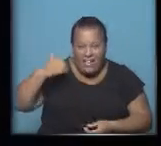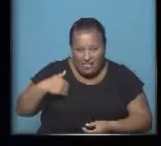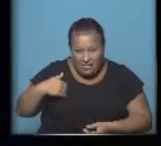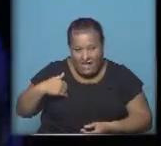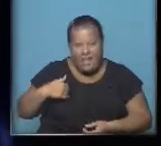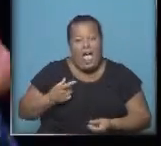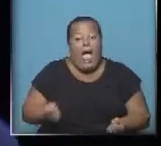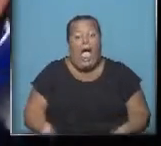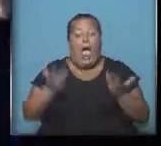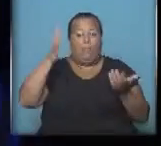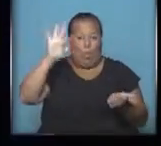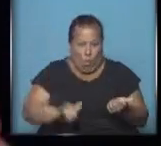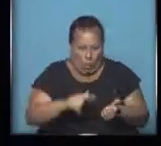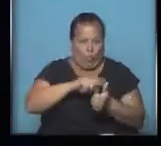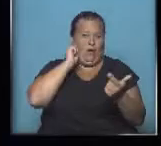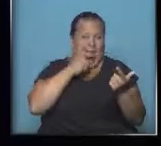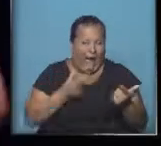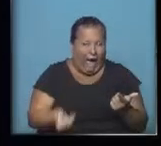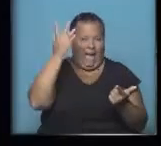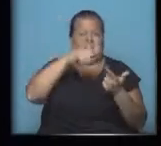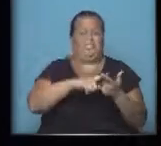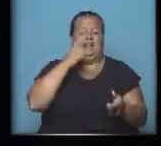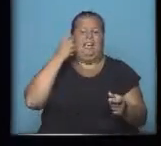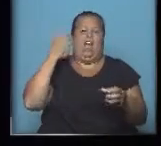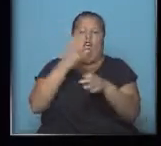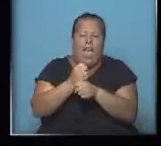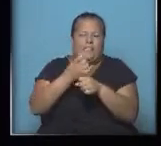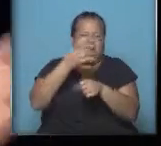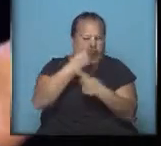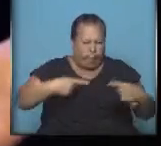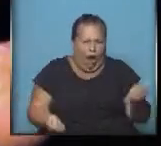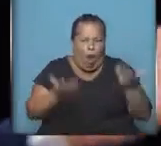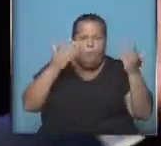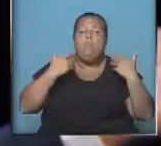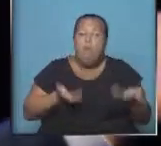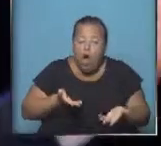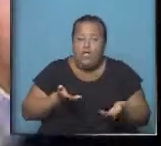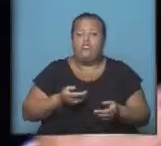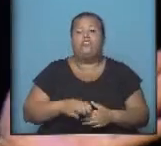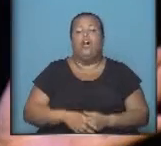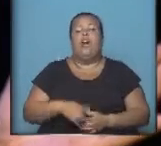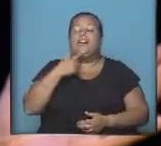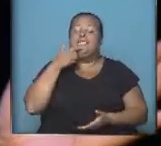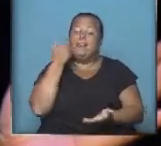argentinas, el aumento de la luz, del gas, del transporte. Y por eso, cuando se